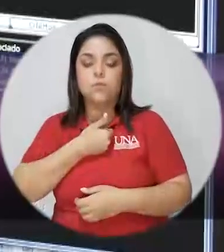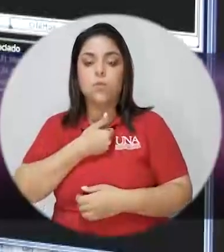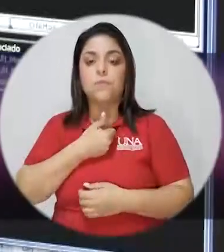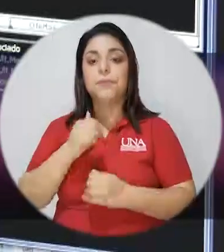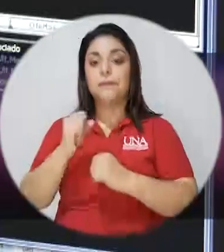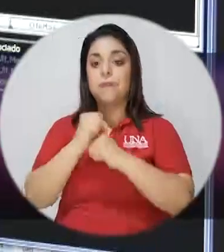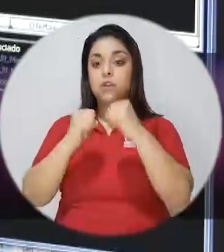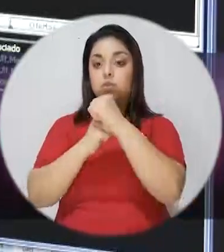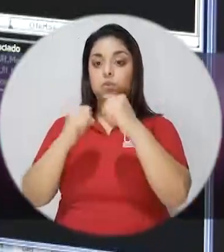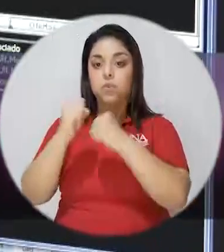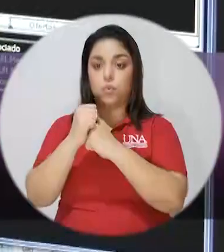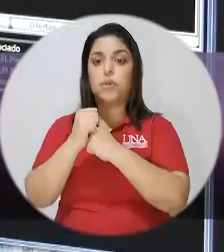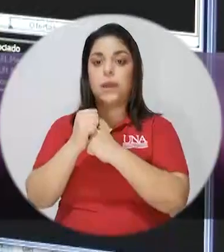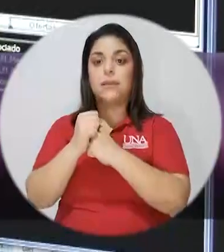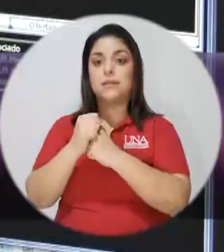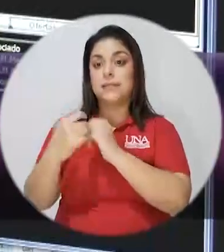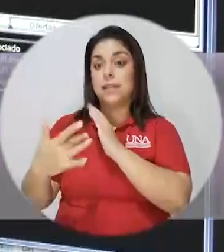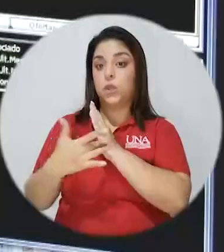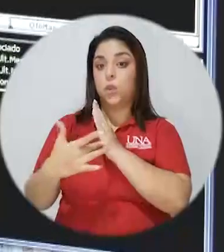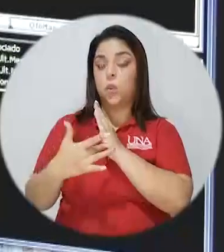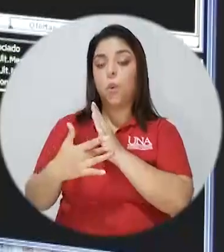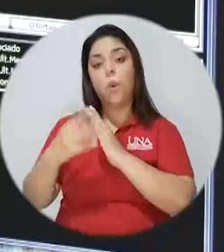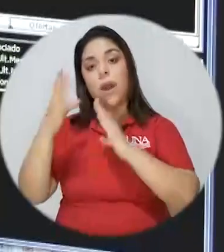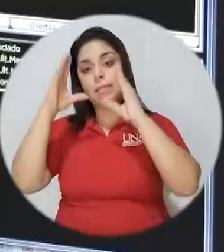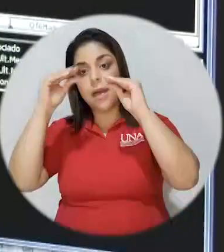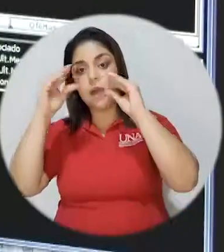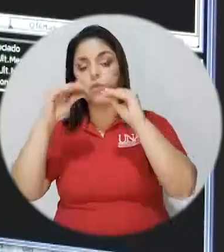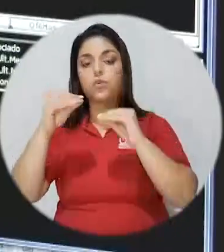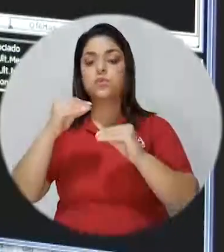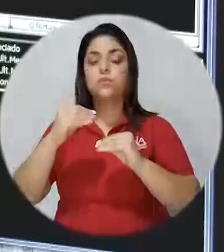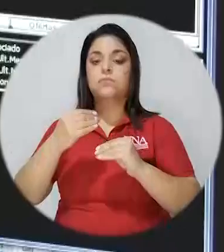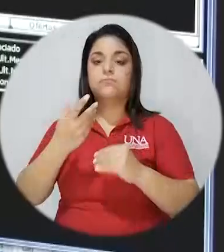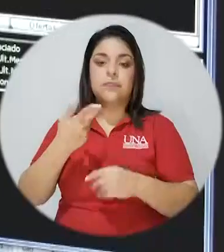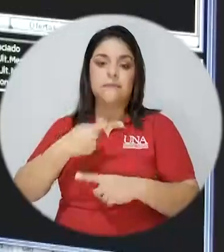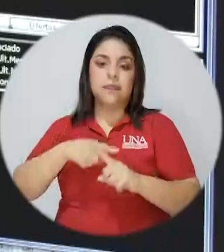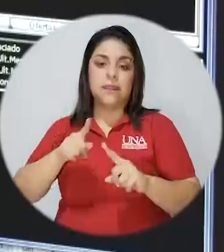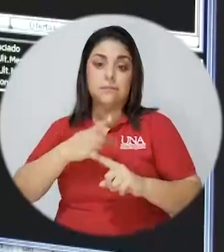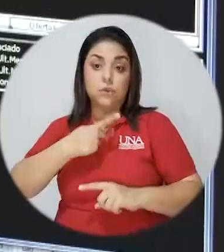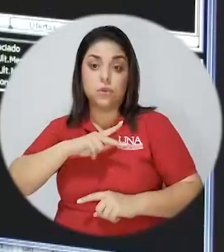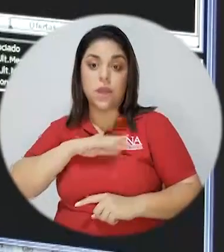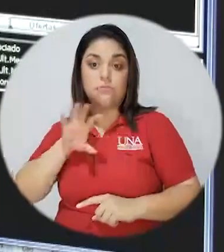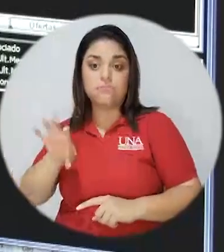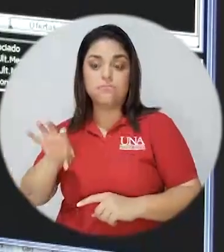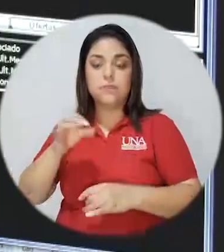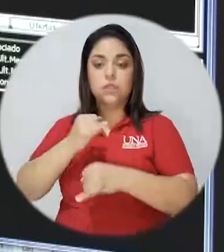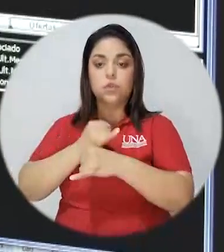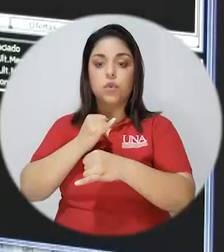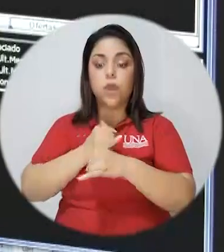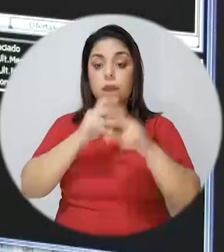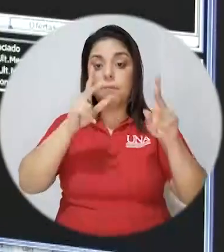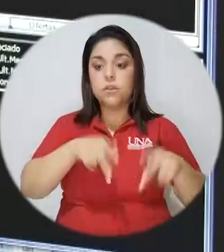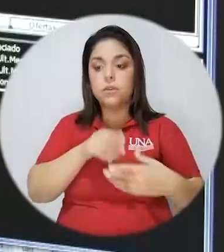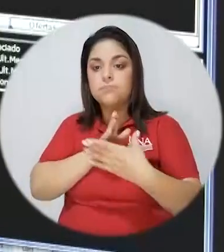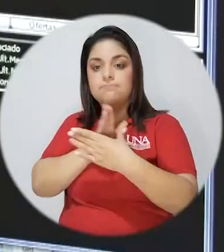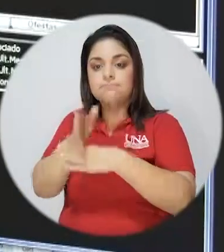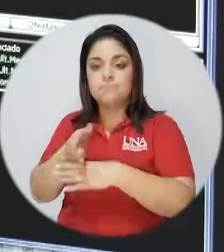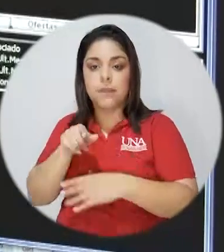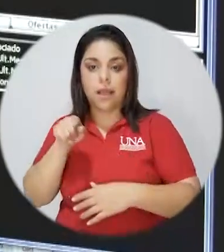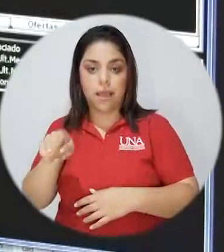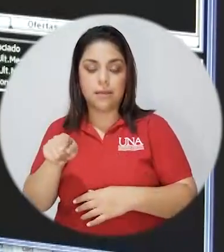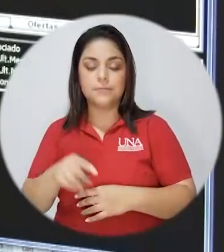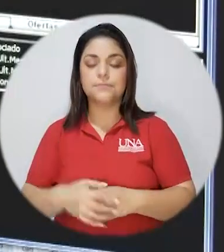la infraestructura institucional tecnológica o a los datos o a la información que estas personas acceden.